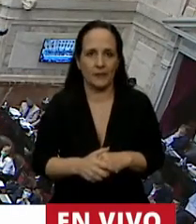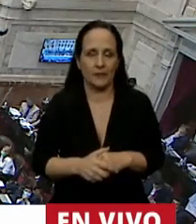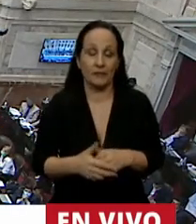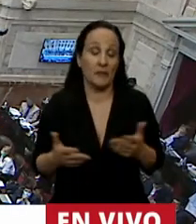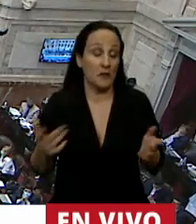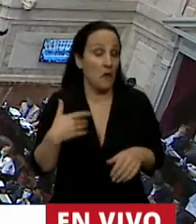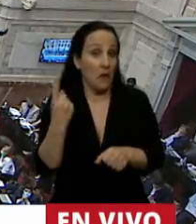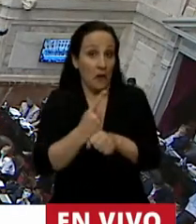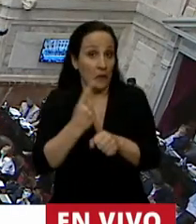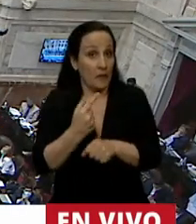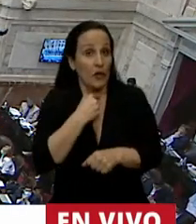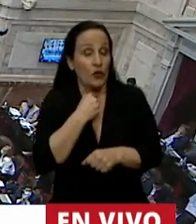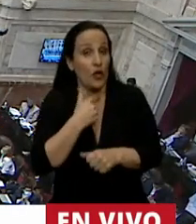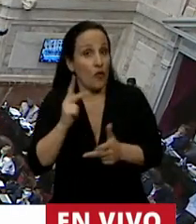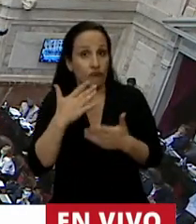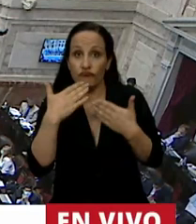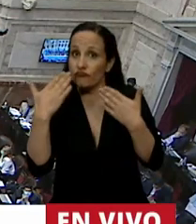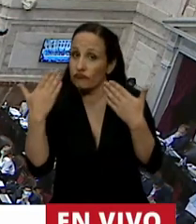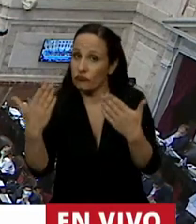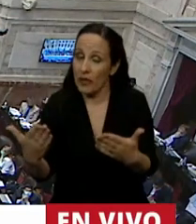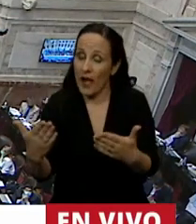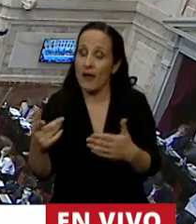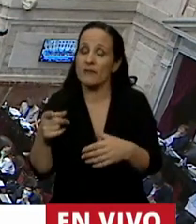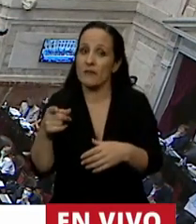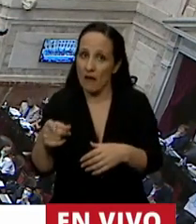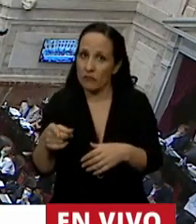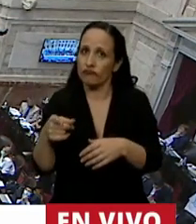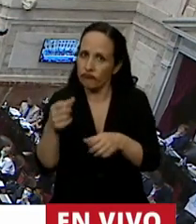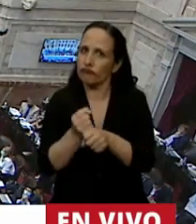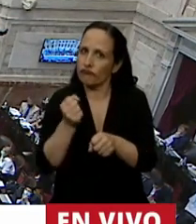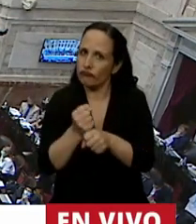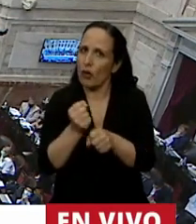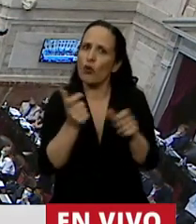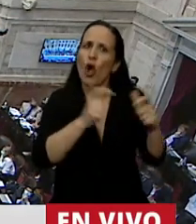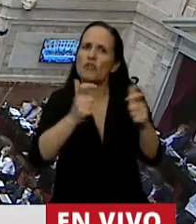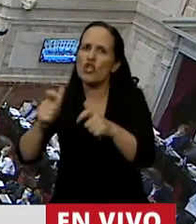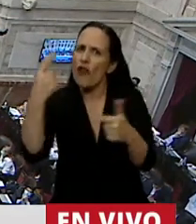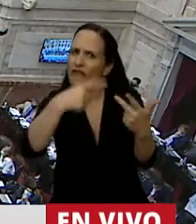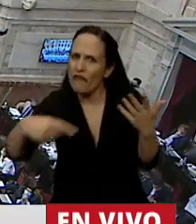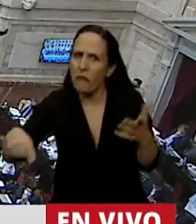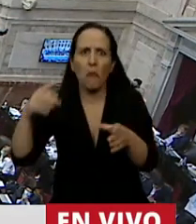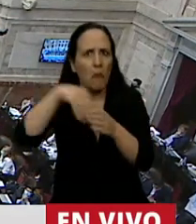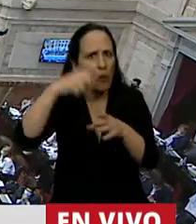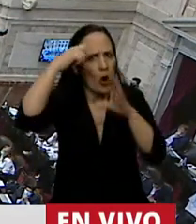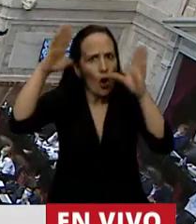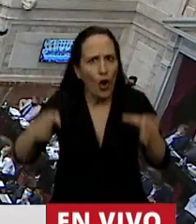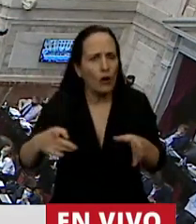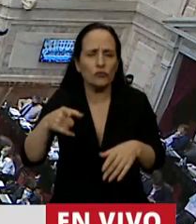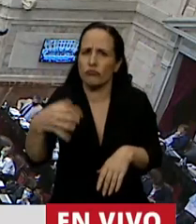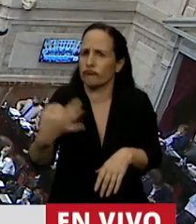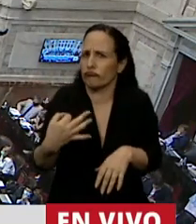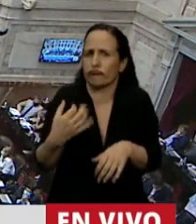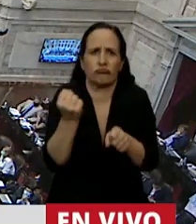primero quiero agradecer a el trabajo que han llevado adelante todas las comisiones en este congreso un trabajo